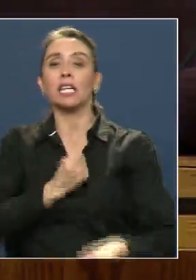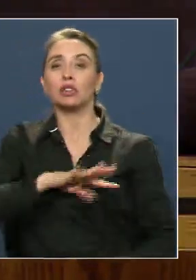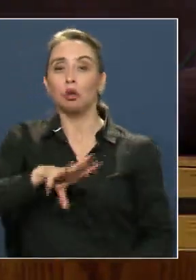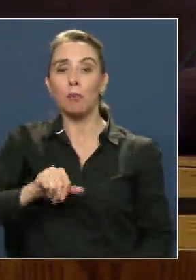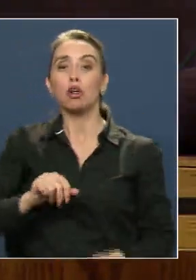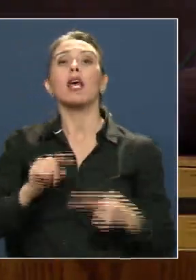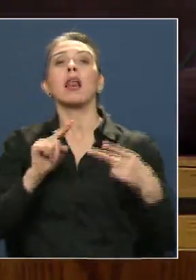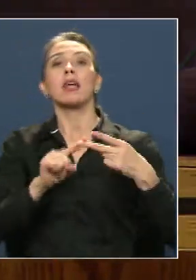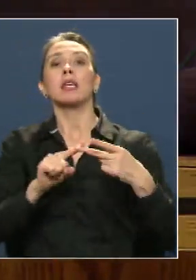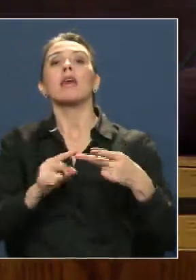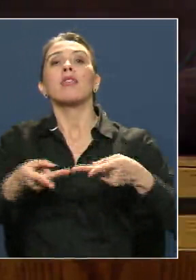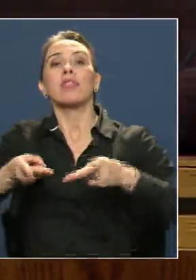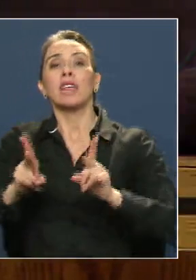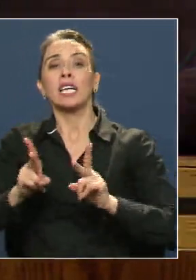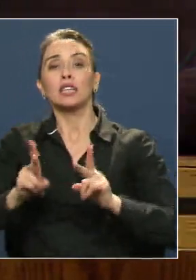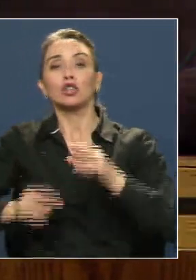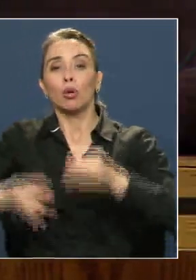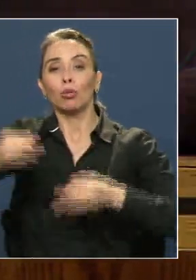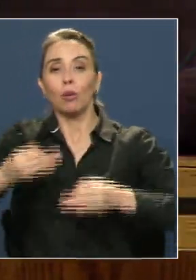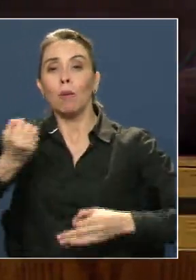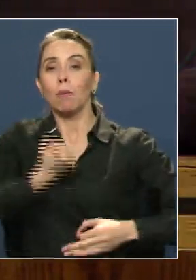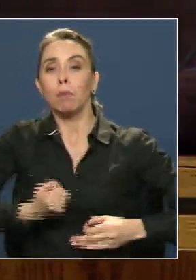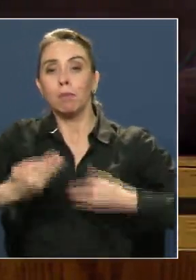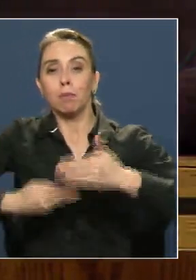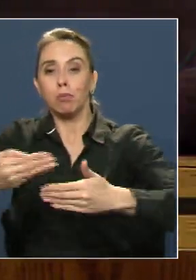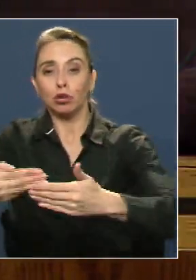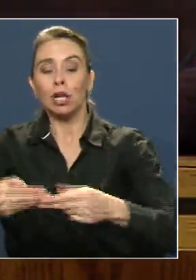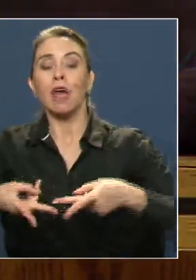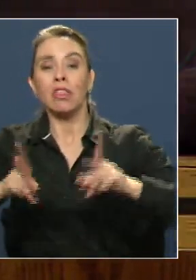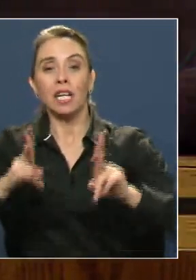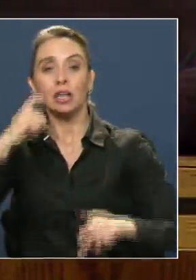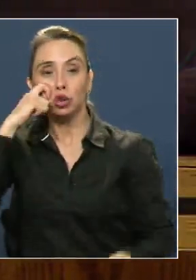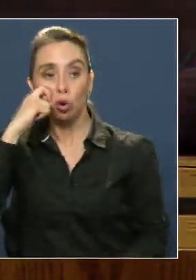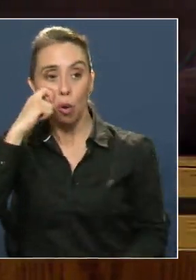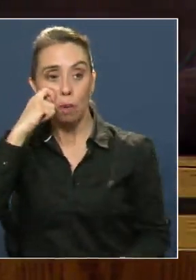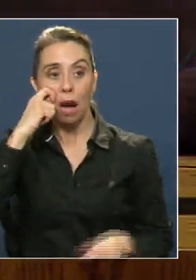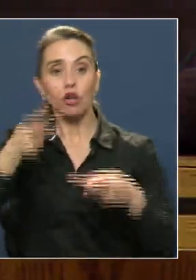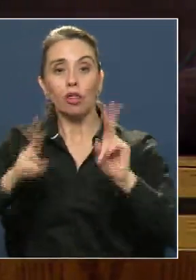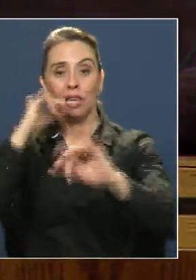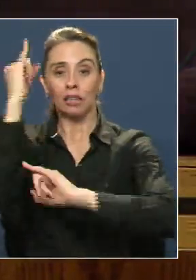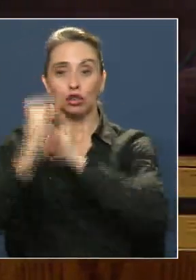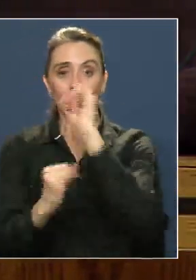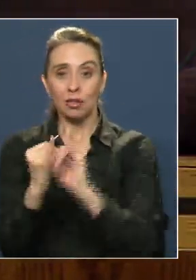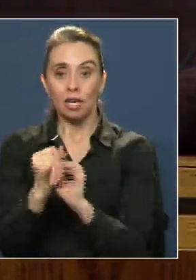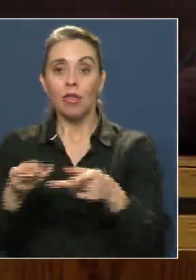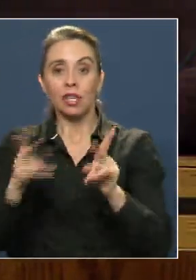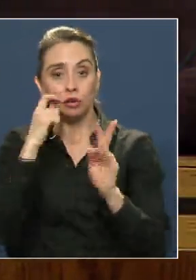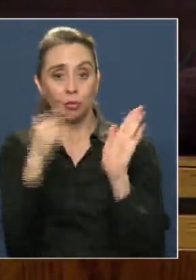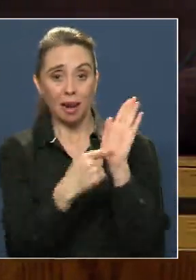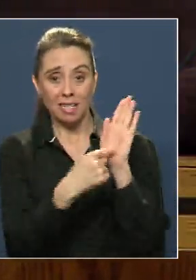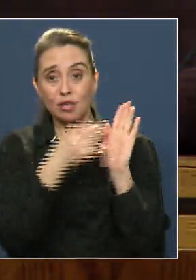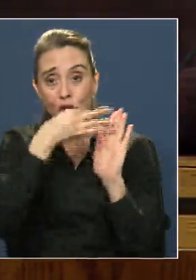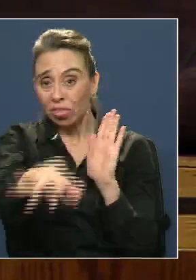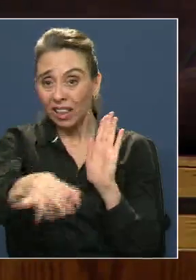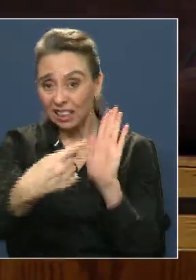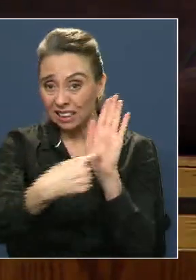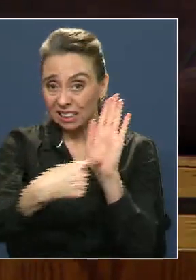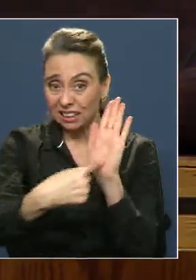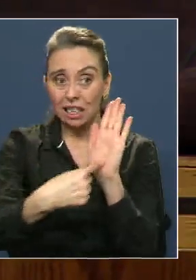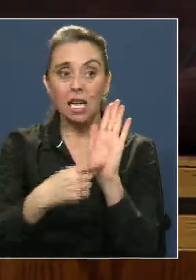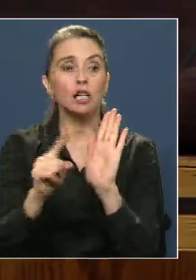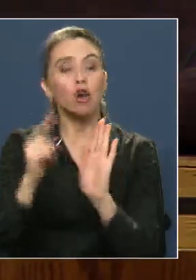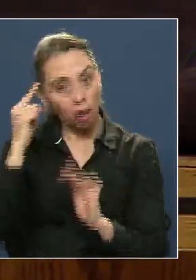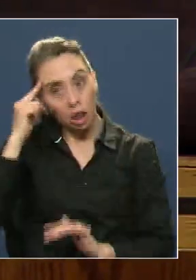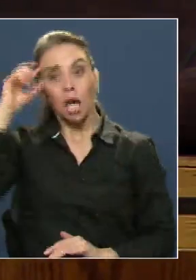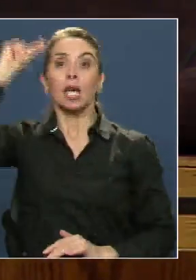penal. Estamos hablando del derecho humano, el derecho internacional de los derechos humanos. No estamos hablando del